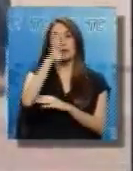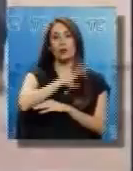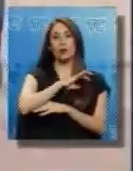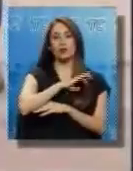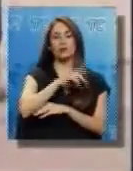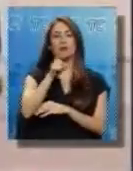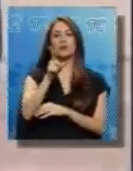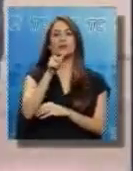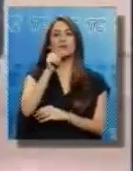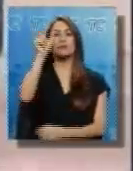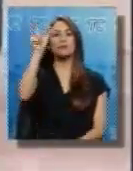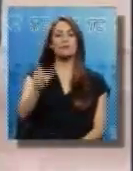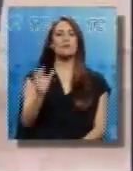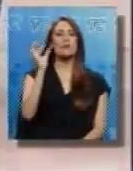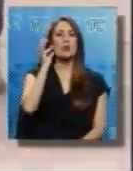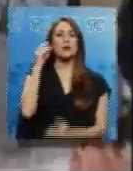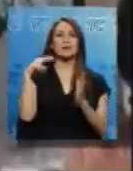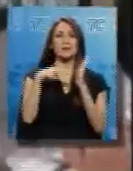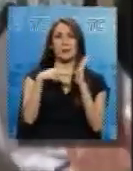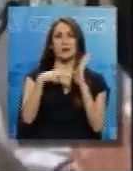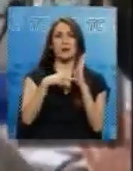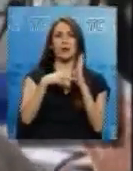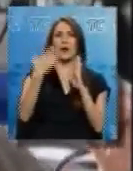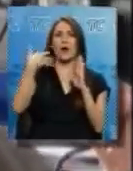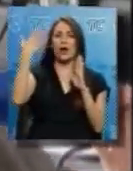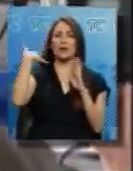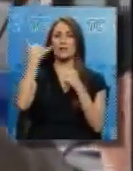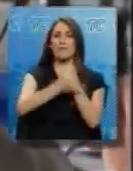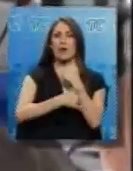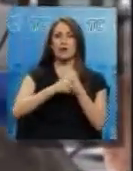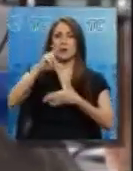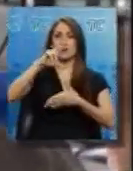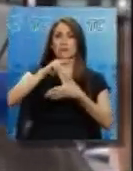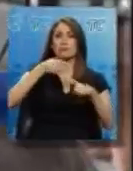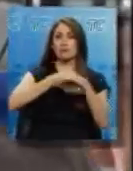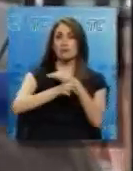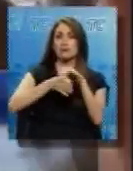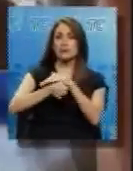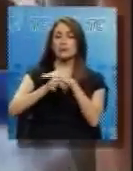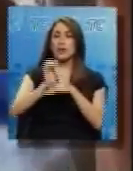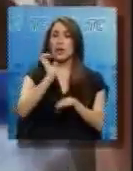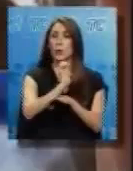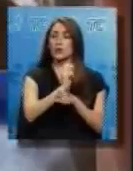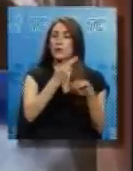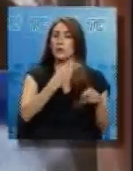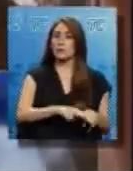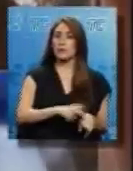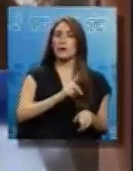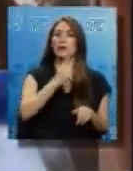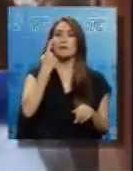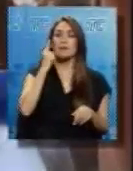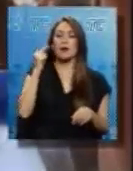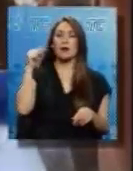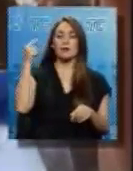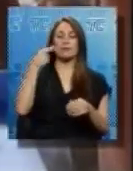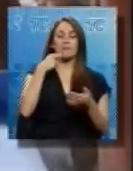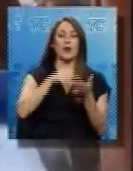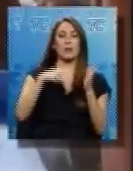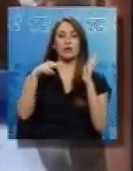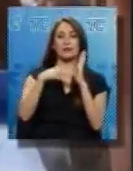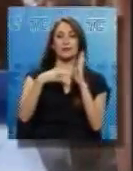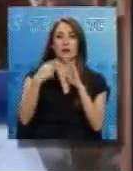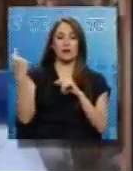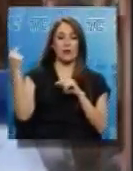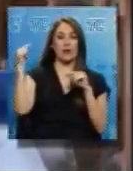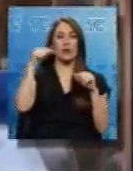de una ciudadana siria que habría utilizado a algunos países latinoamericanos, incluido Ecuador, para llegar a Francia e involucrarse con